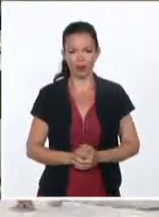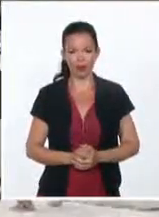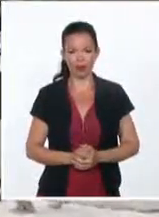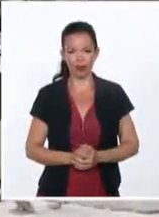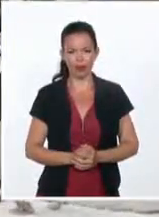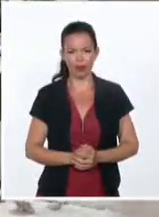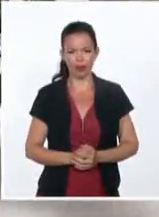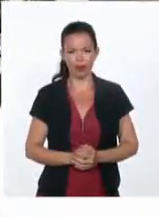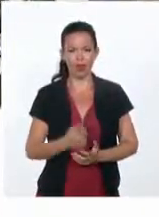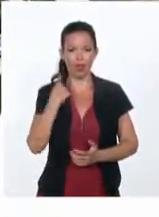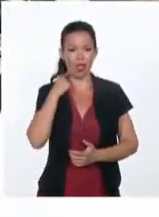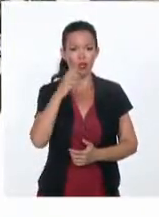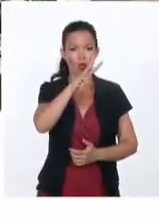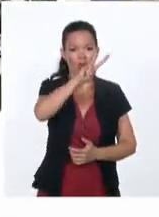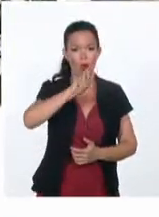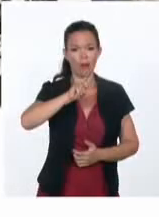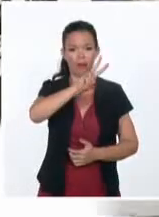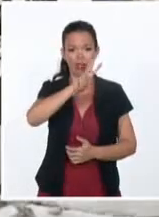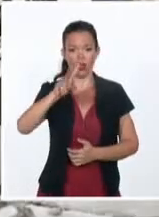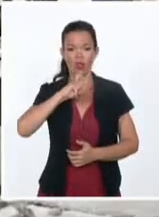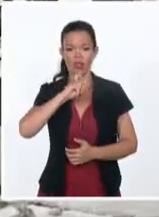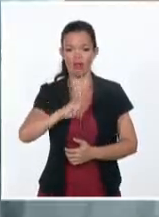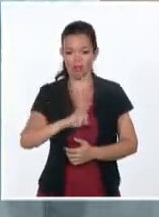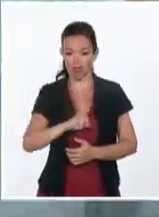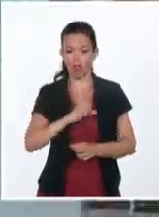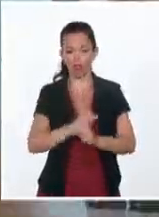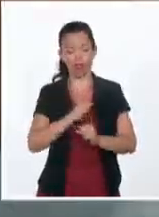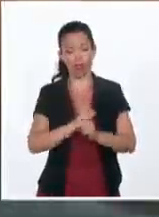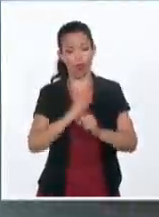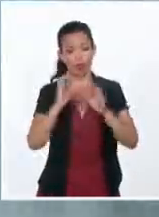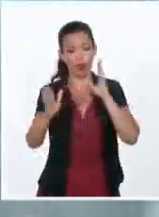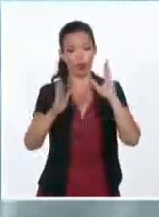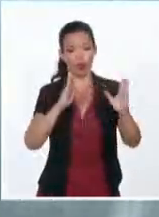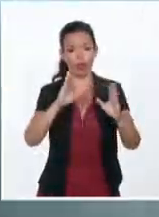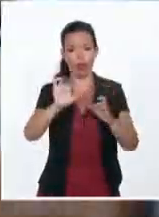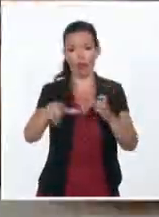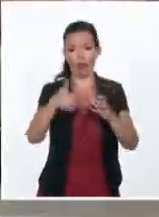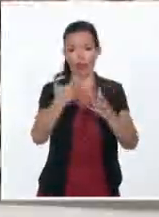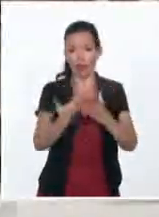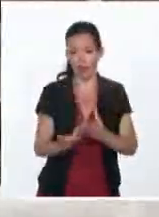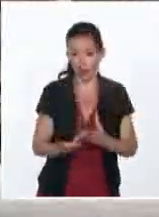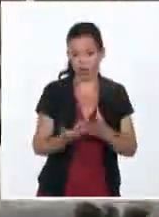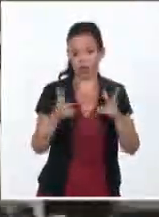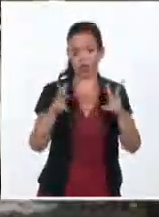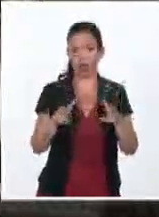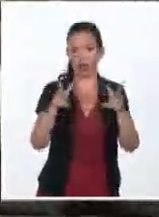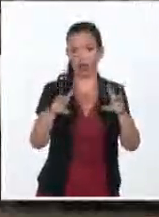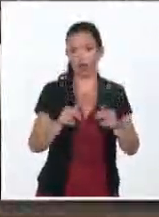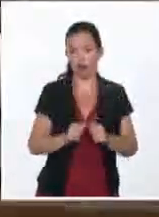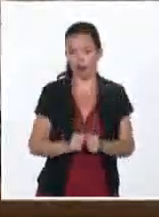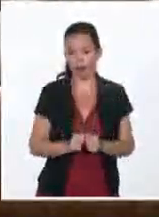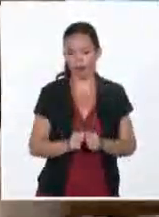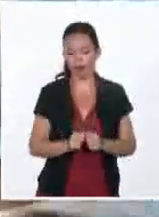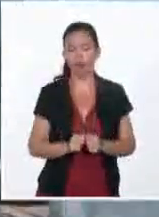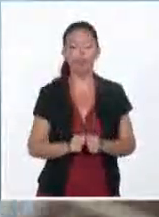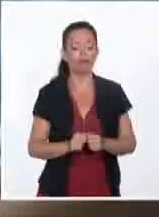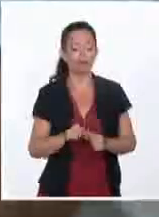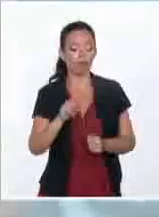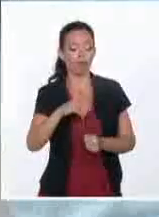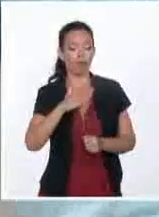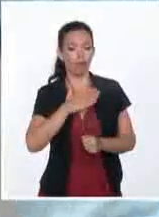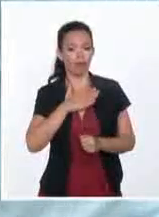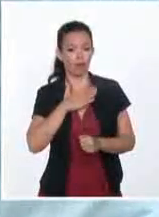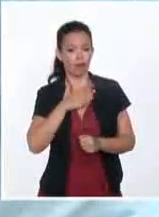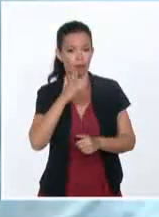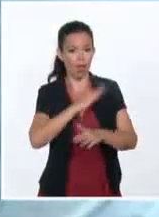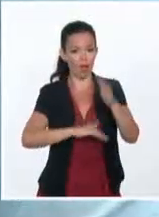2022 fue un año difícil para el colectivo de la empresa de productos sanitarios Prosa en Cárdenas. Aunque la entidad, perteneciente al Ministerio de